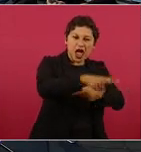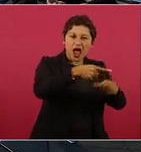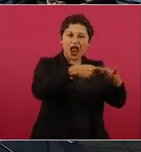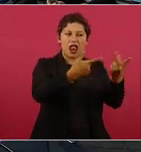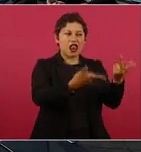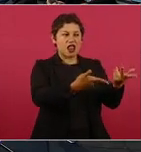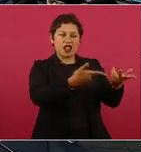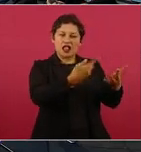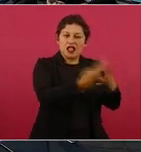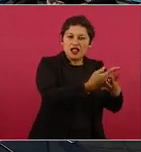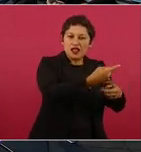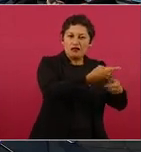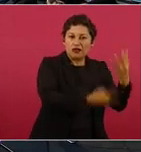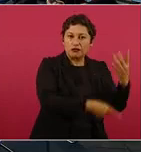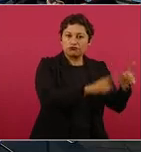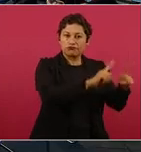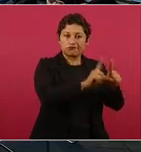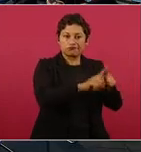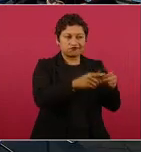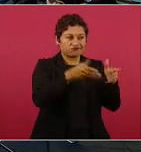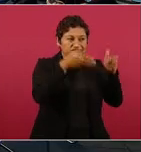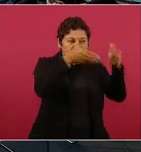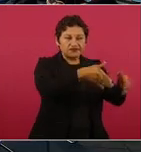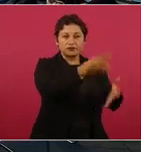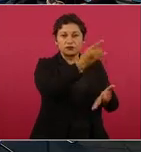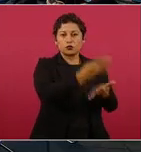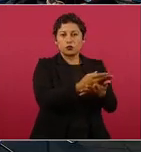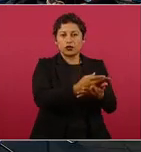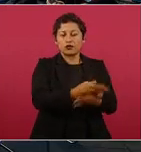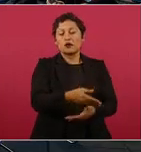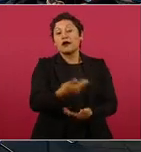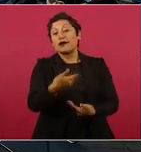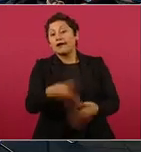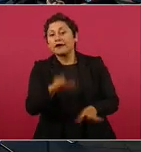Y luego también, si faltara algo para un cargo,